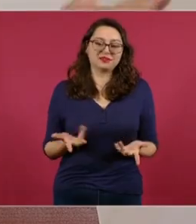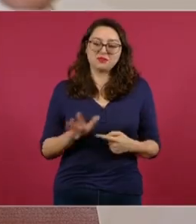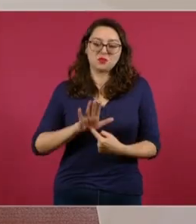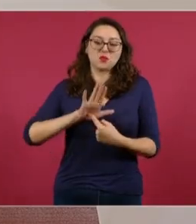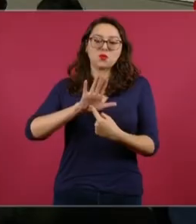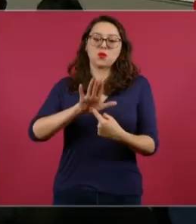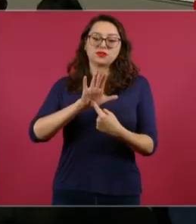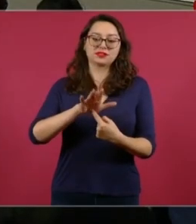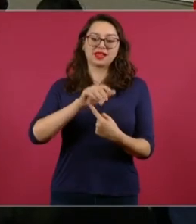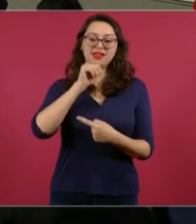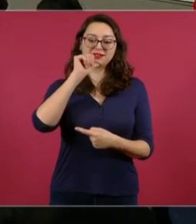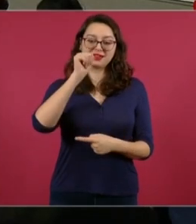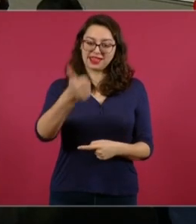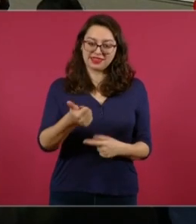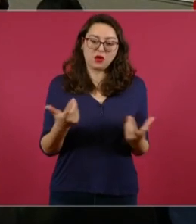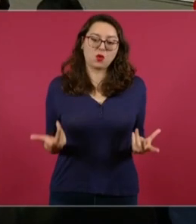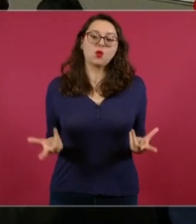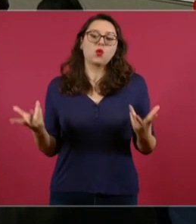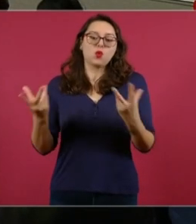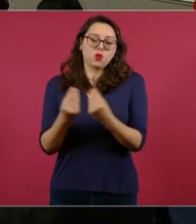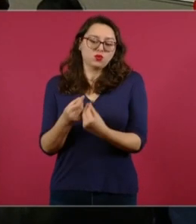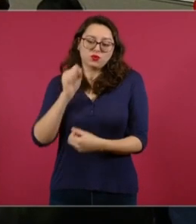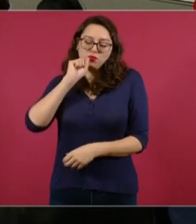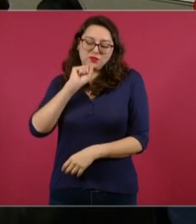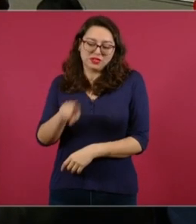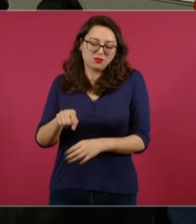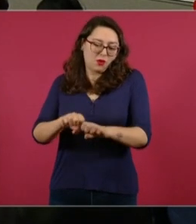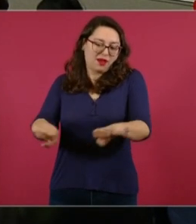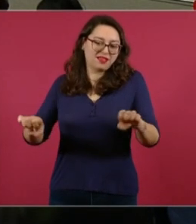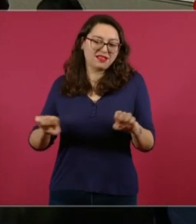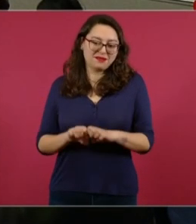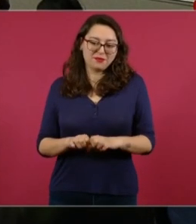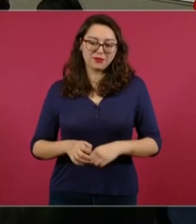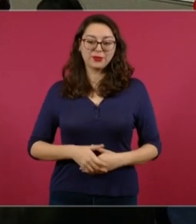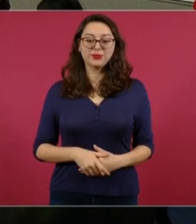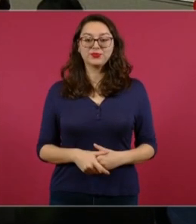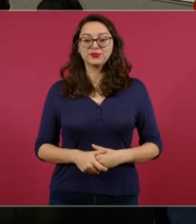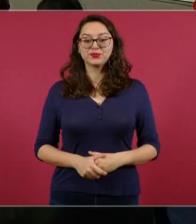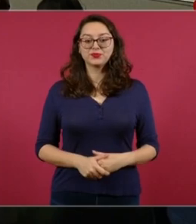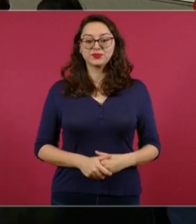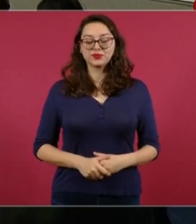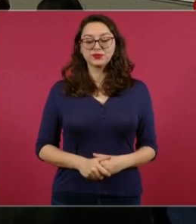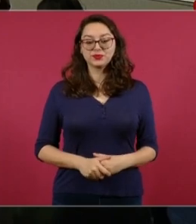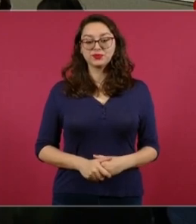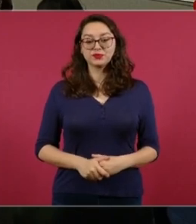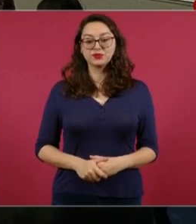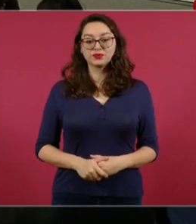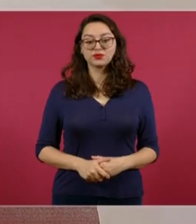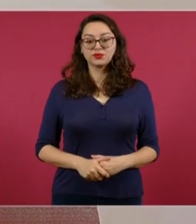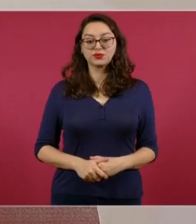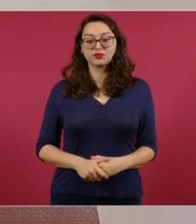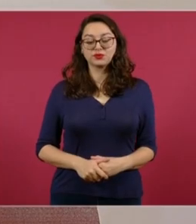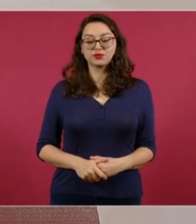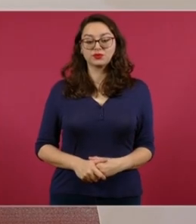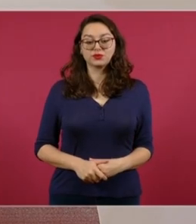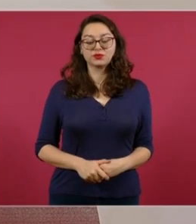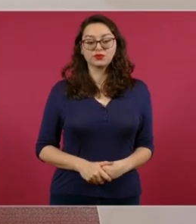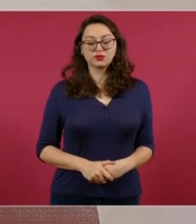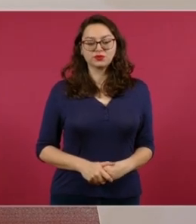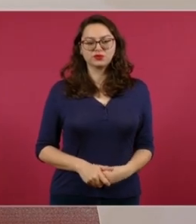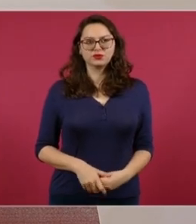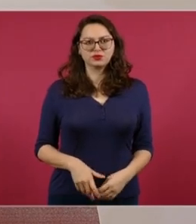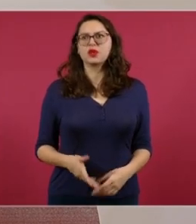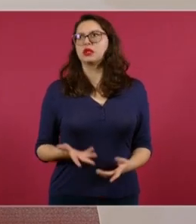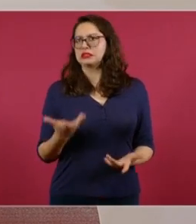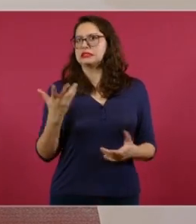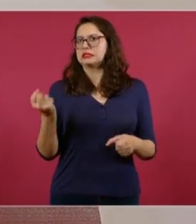ahora ya está con ellos, ¿no? ¿Se fue al gabinete? Sí, fue